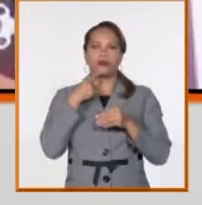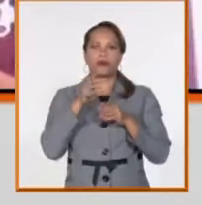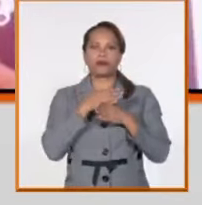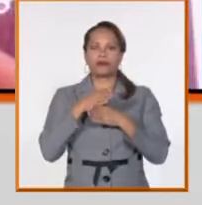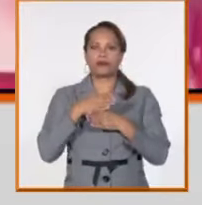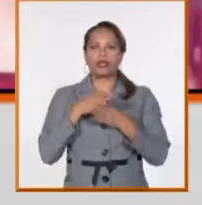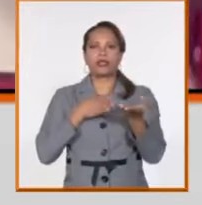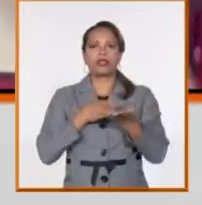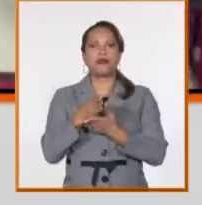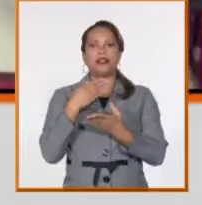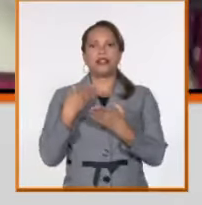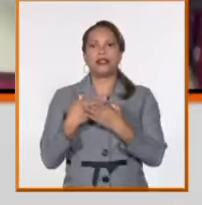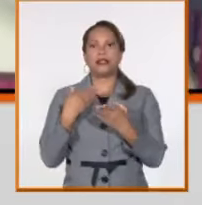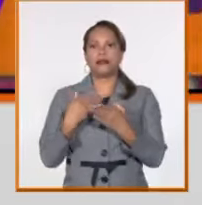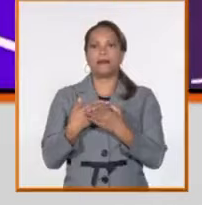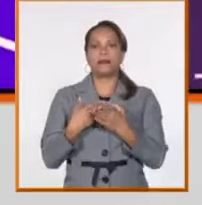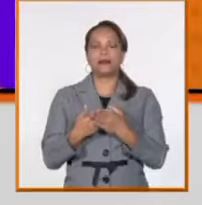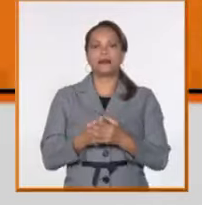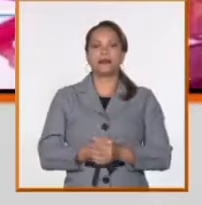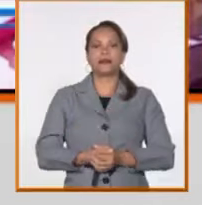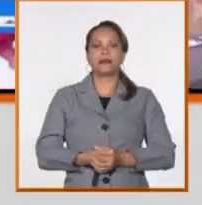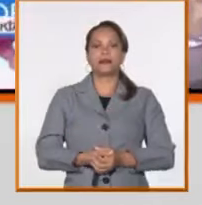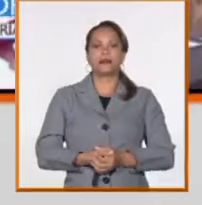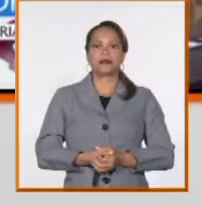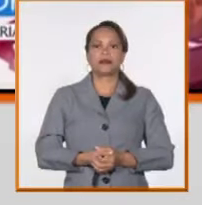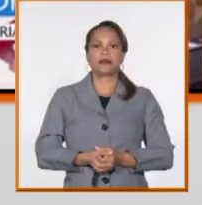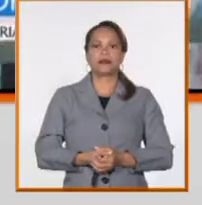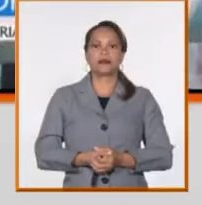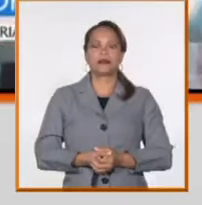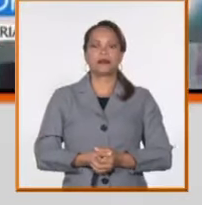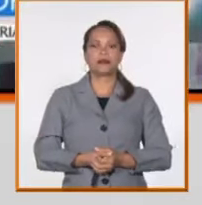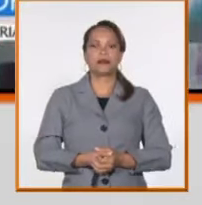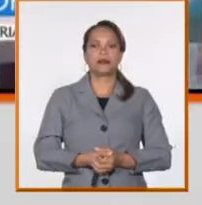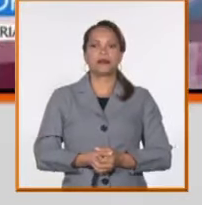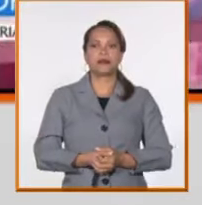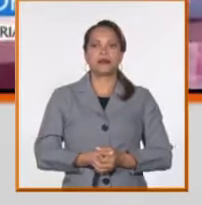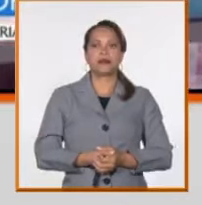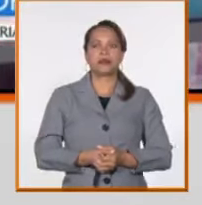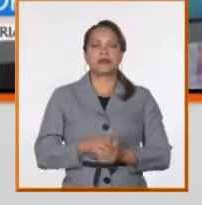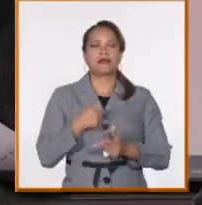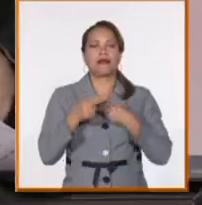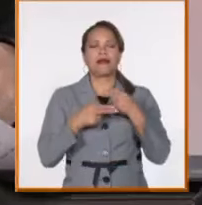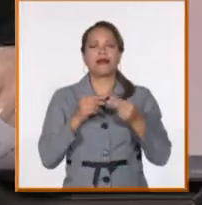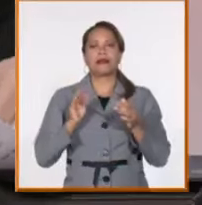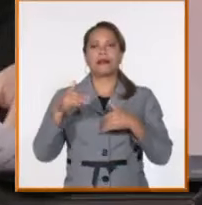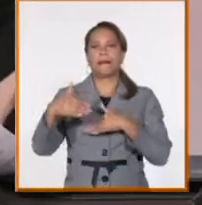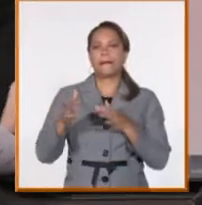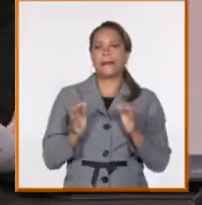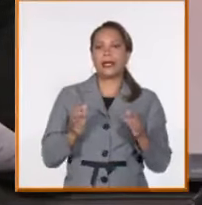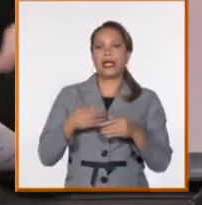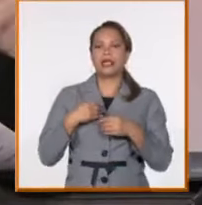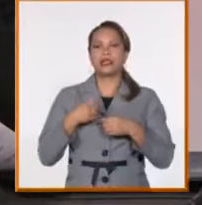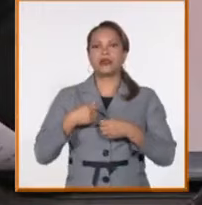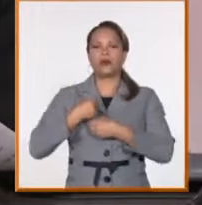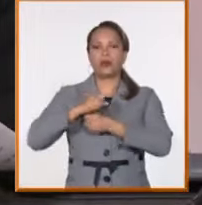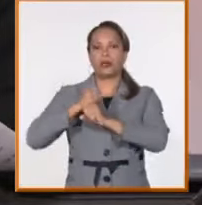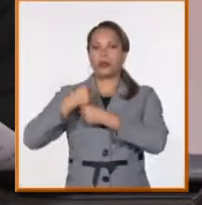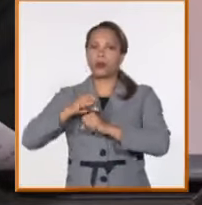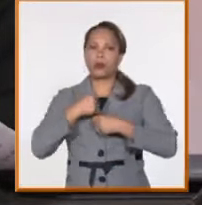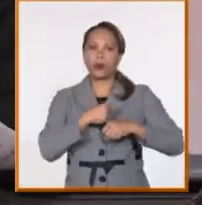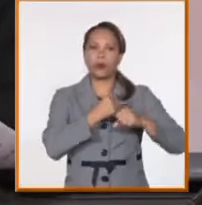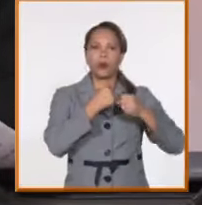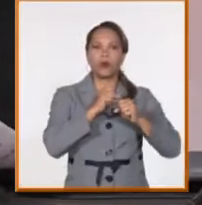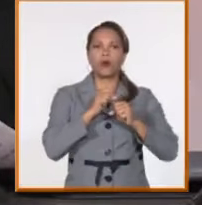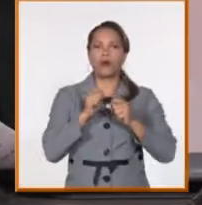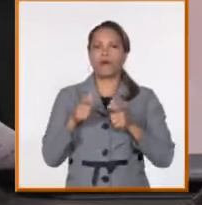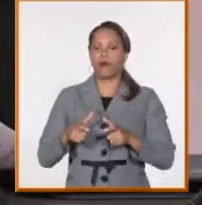empresa comercializadora nuestra una fortaleza que tiene que tiene todo el sistema de la que tiene todo el sistema en el